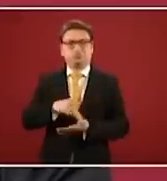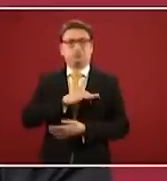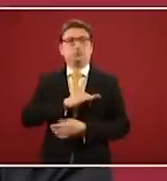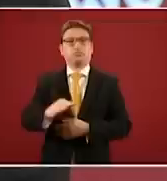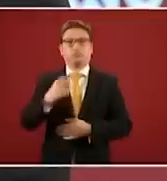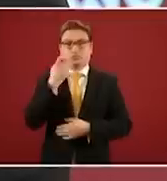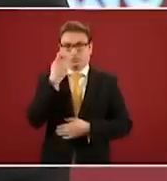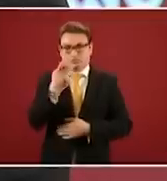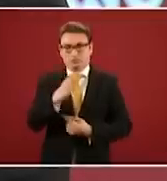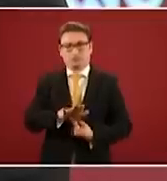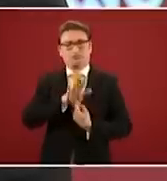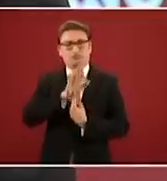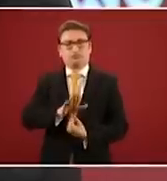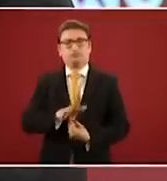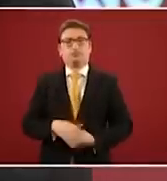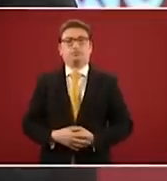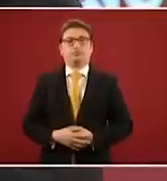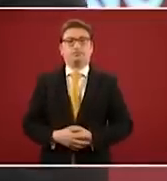demostrando.